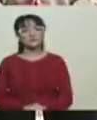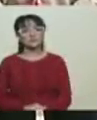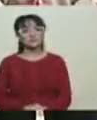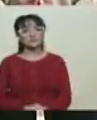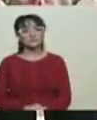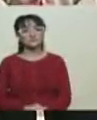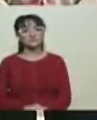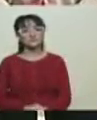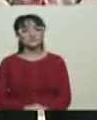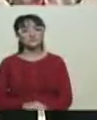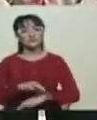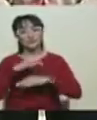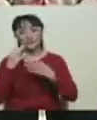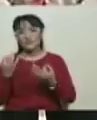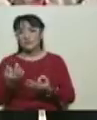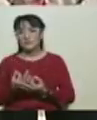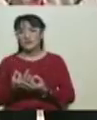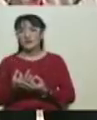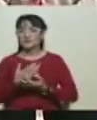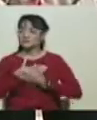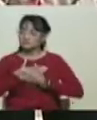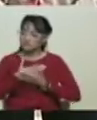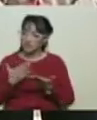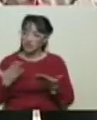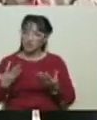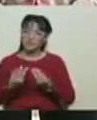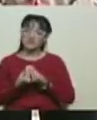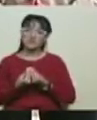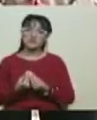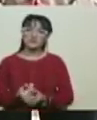Y a sus familiares siempre, la solidaridad, la compañía.